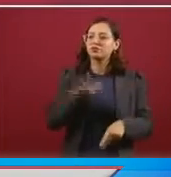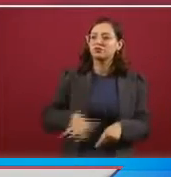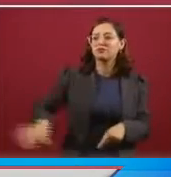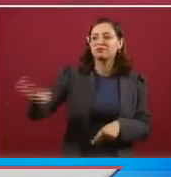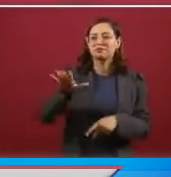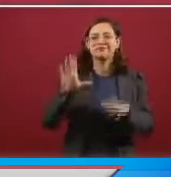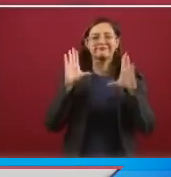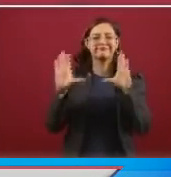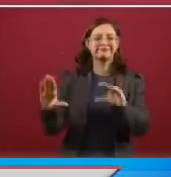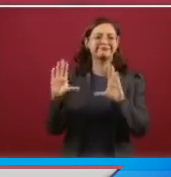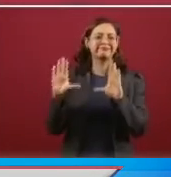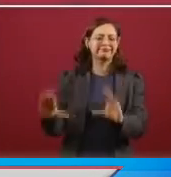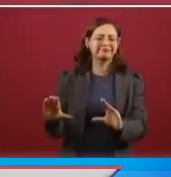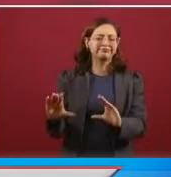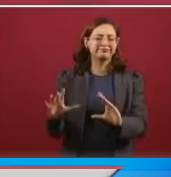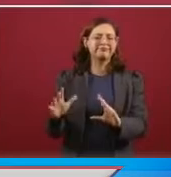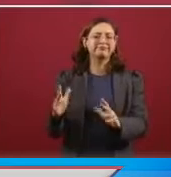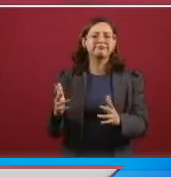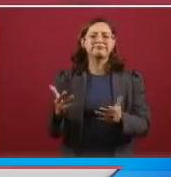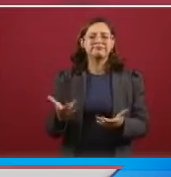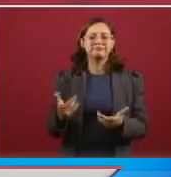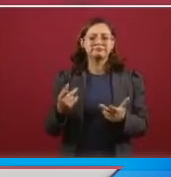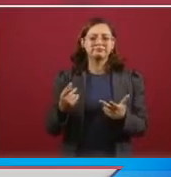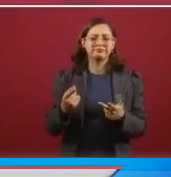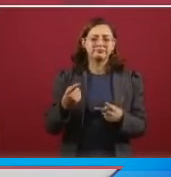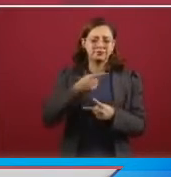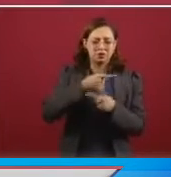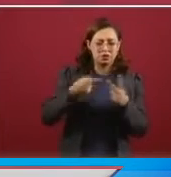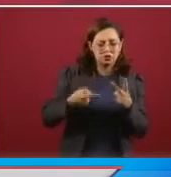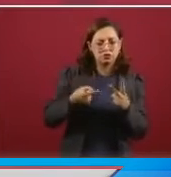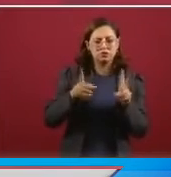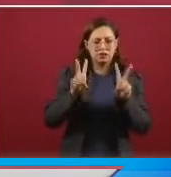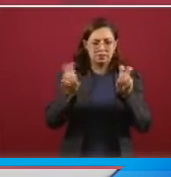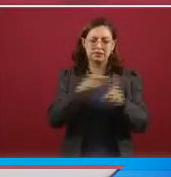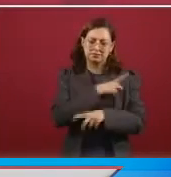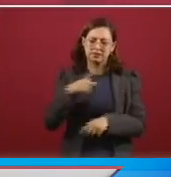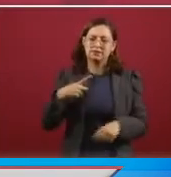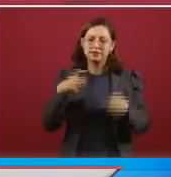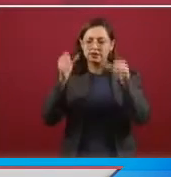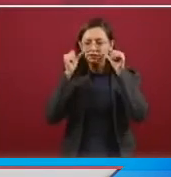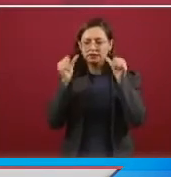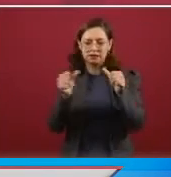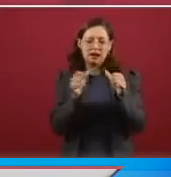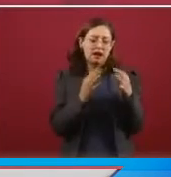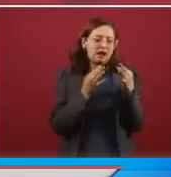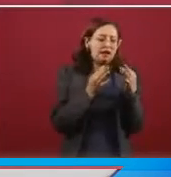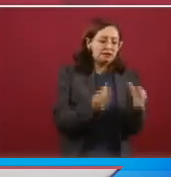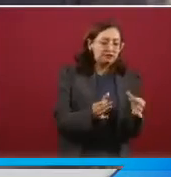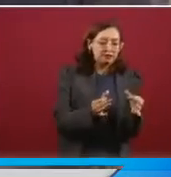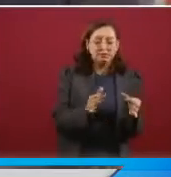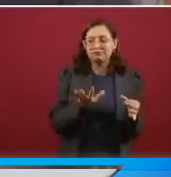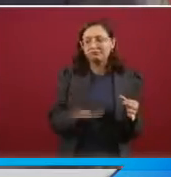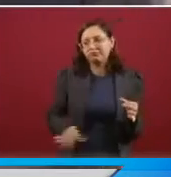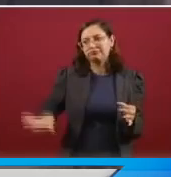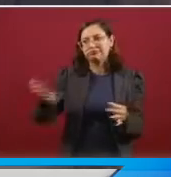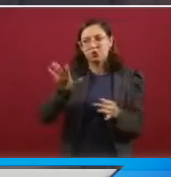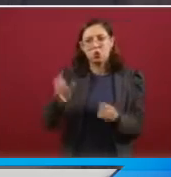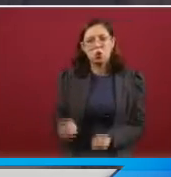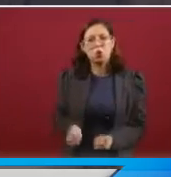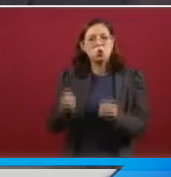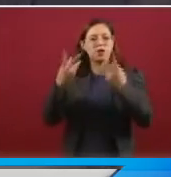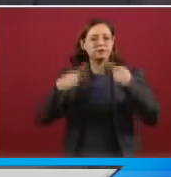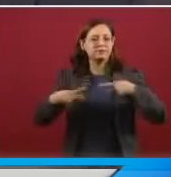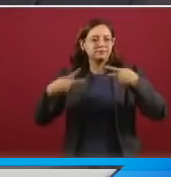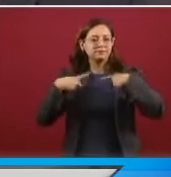del artículo 3 con Zedillo se pretendió privatizar la educación. En este periodo la política es distinta y no se pretende continuar con la